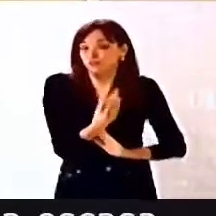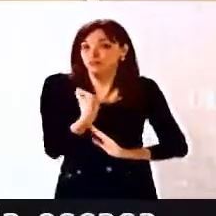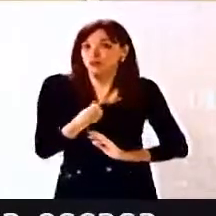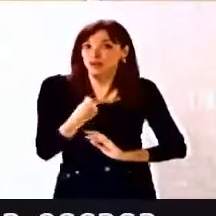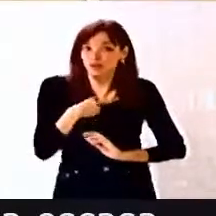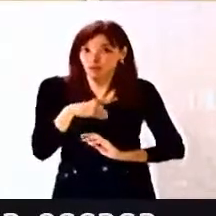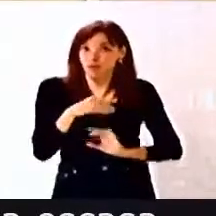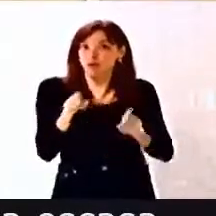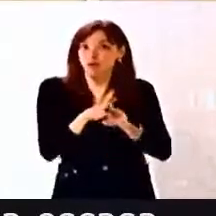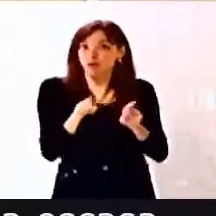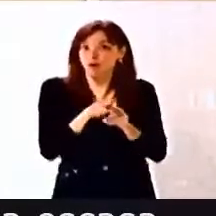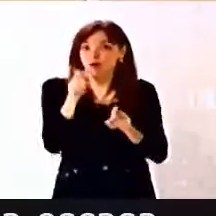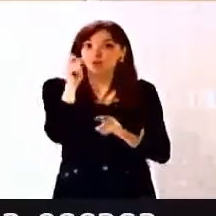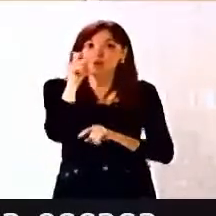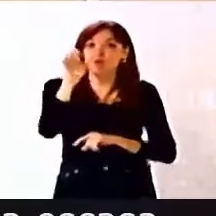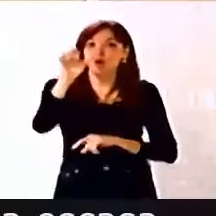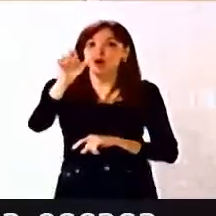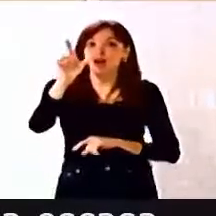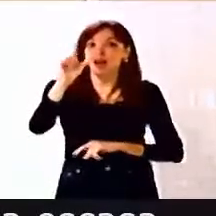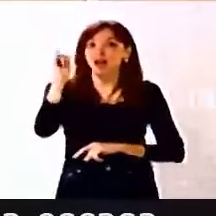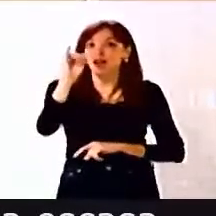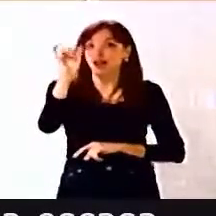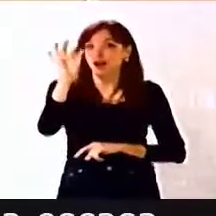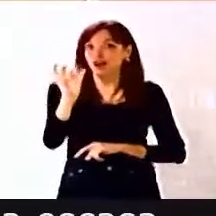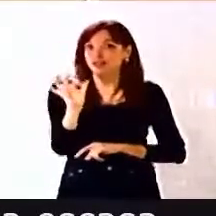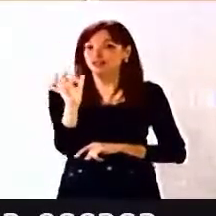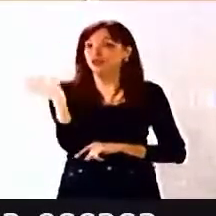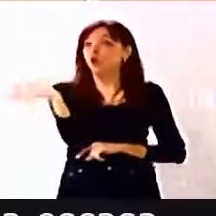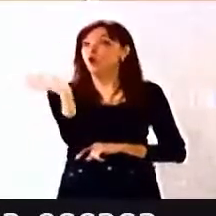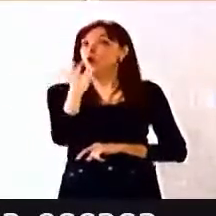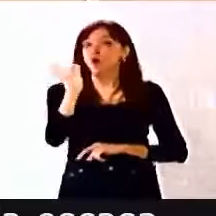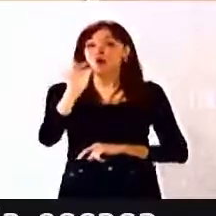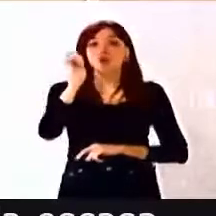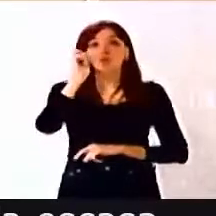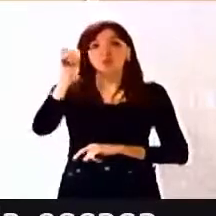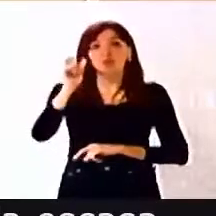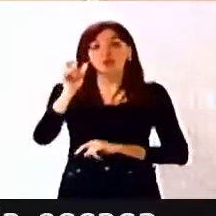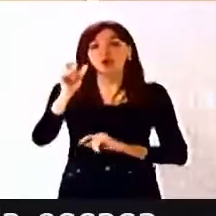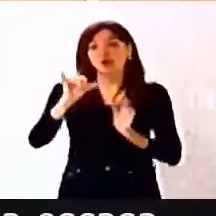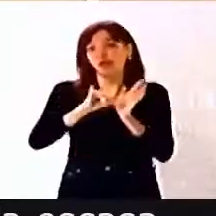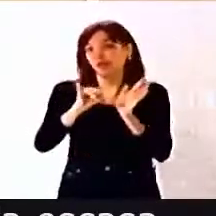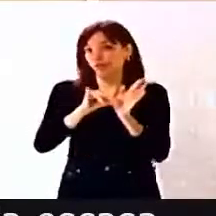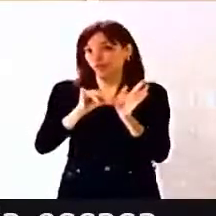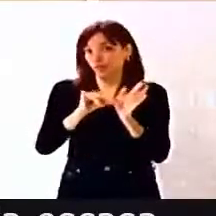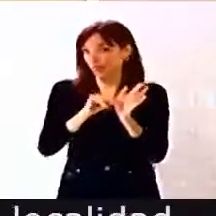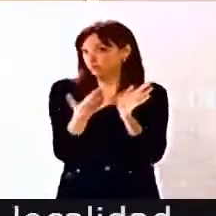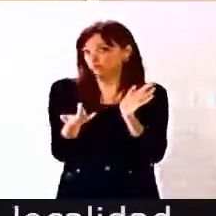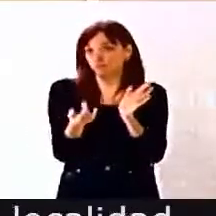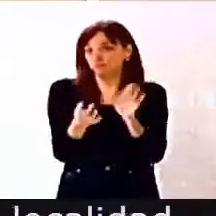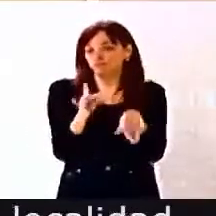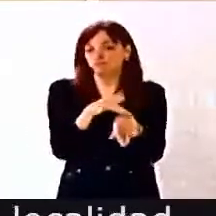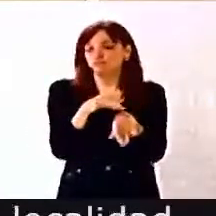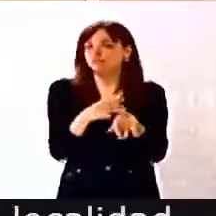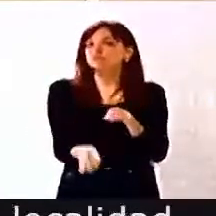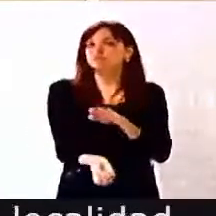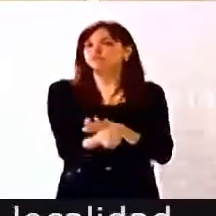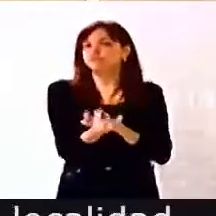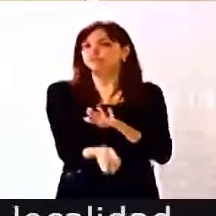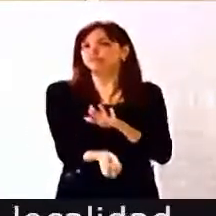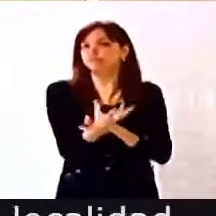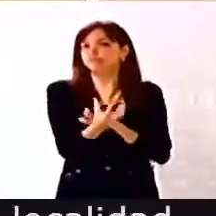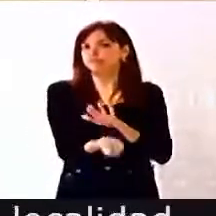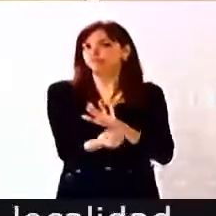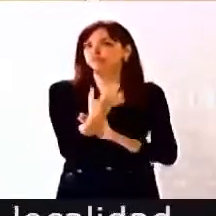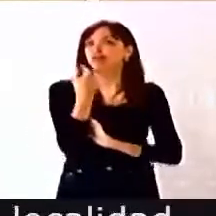producido en la localidad de Eljas y en localidades aledañas, llevan la incidencia acumulada